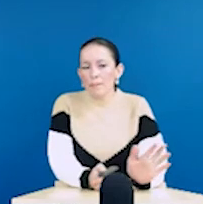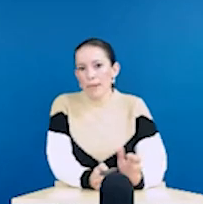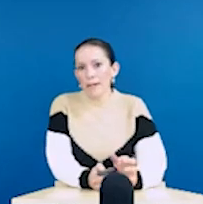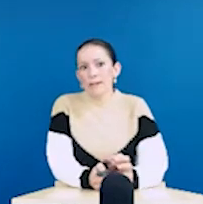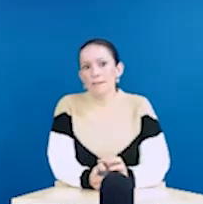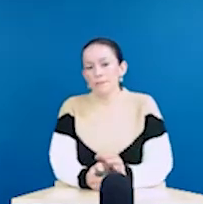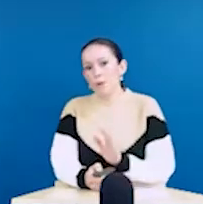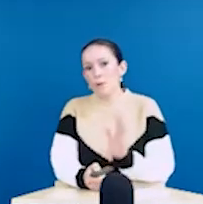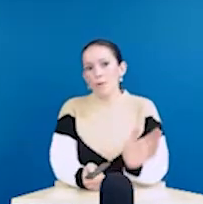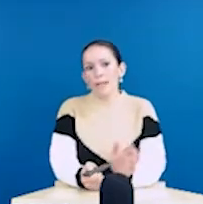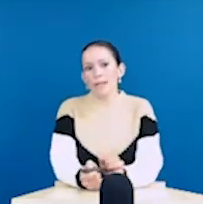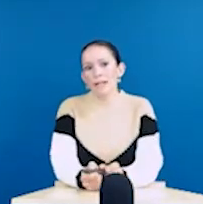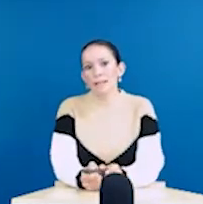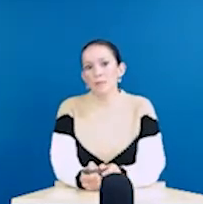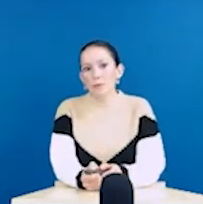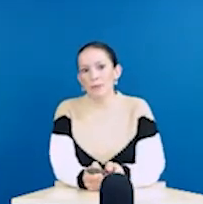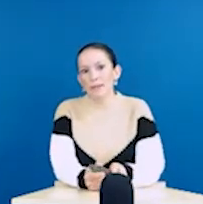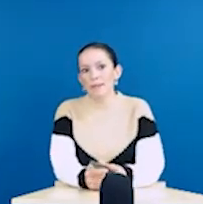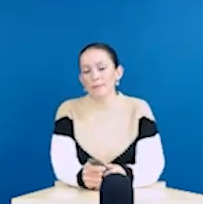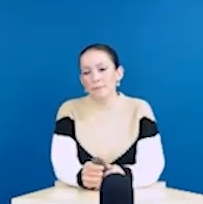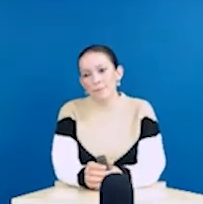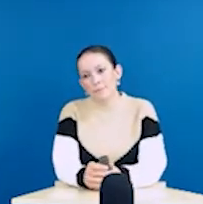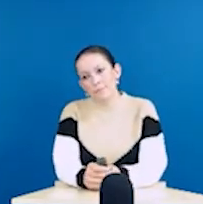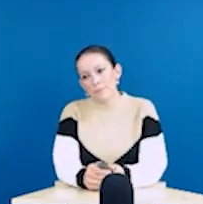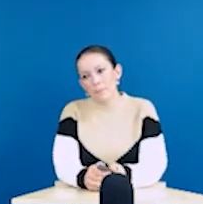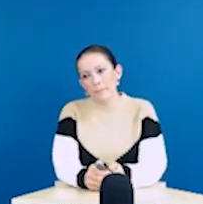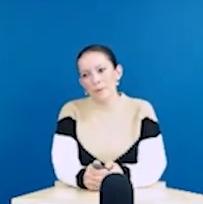todo para lo que generalizamos en los pacientes.